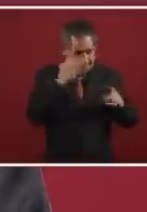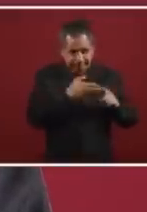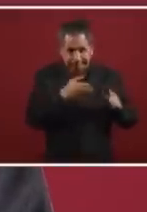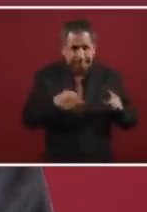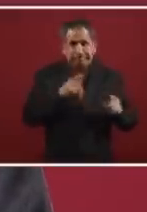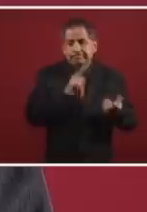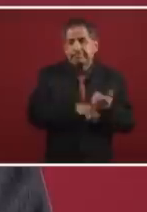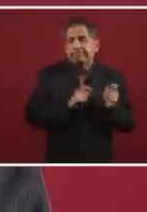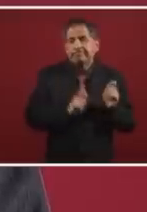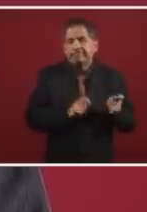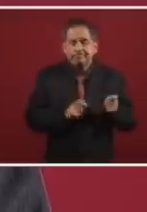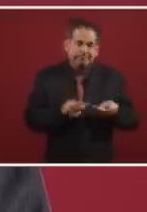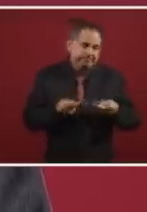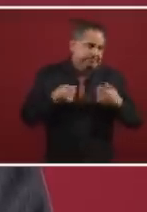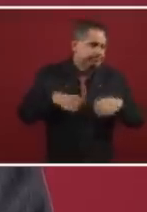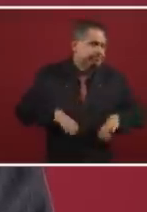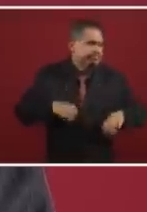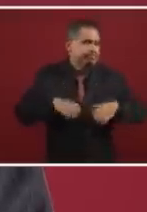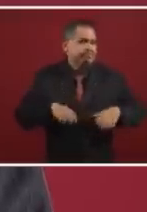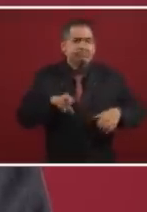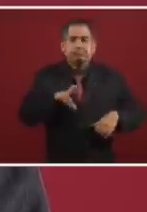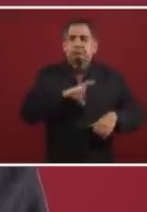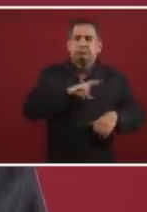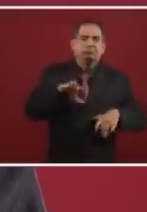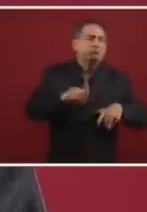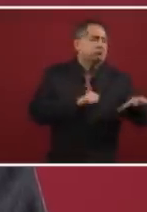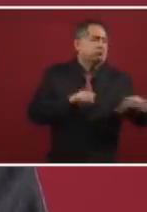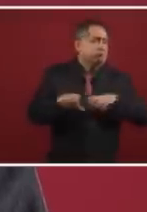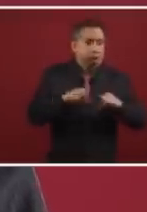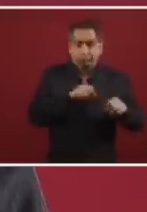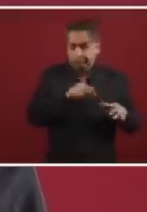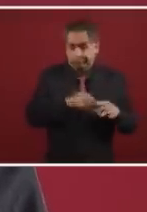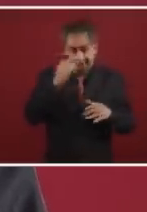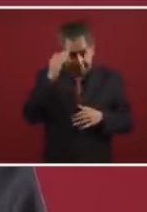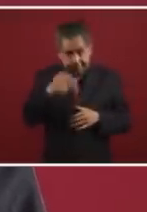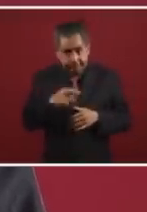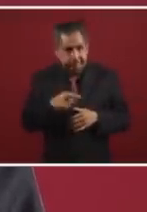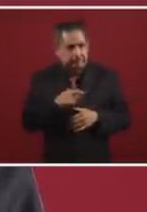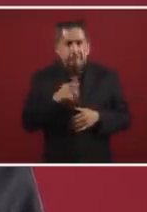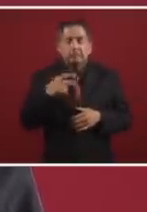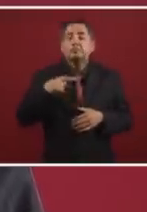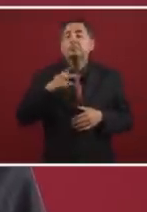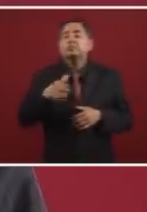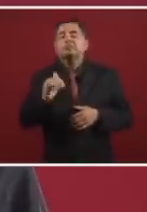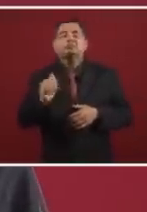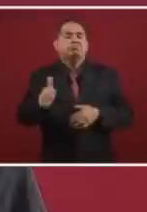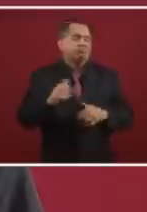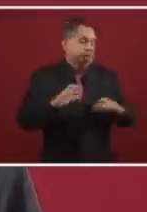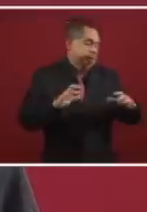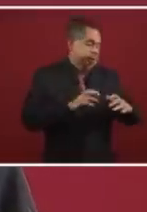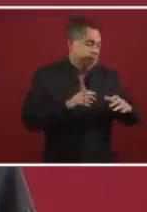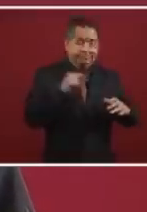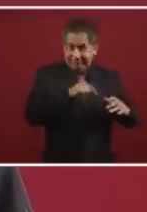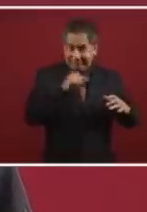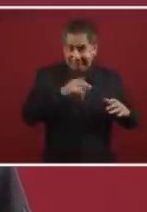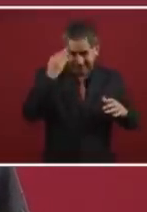en su apogeo la política privatizadora cuando se abandonó al pueblo eso